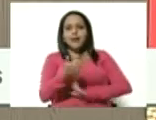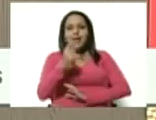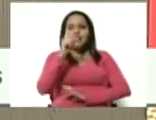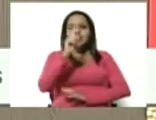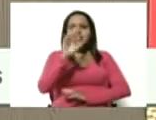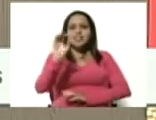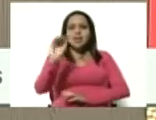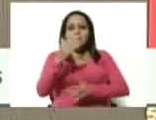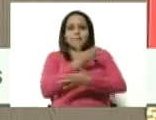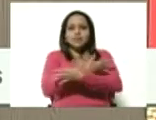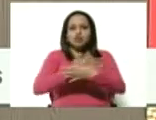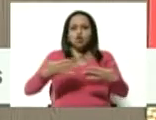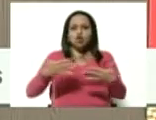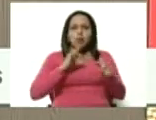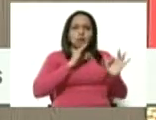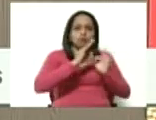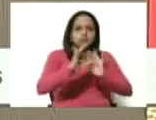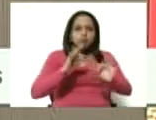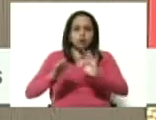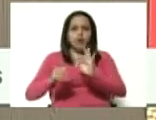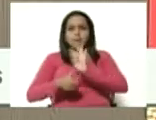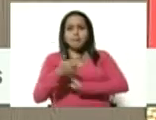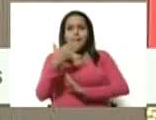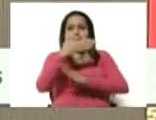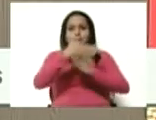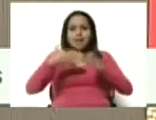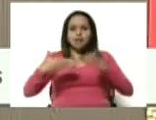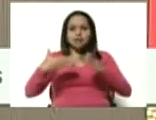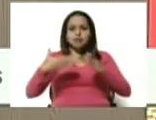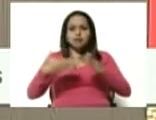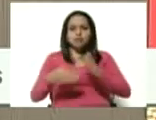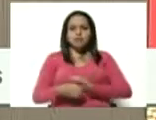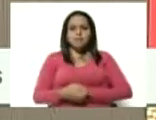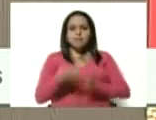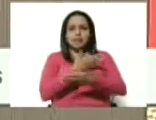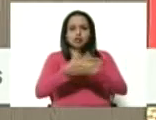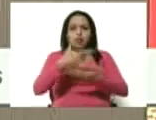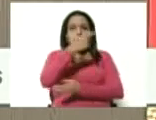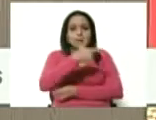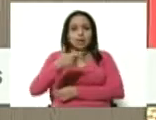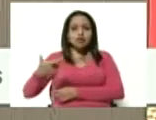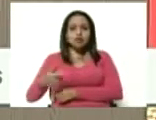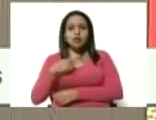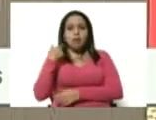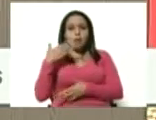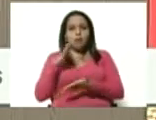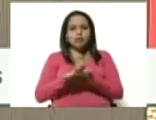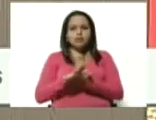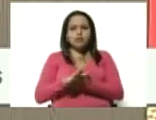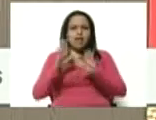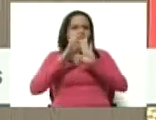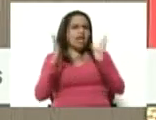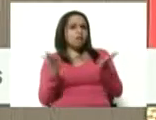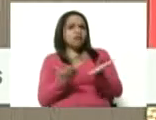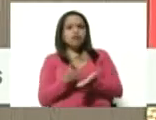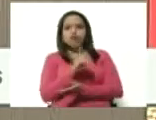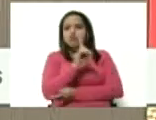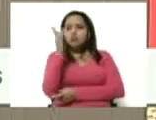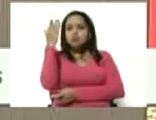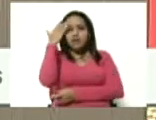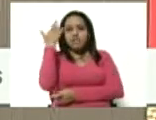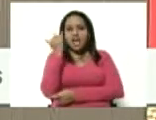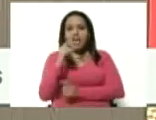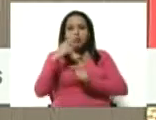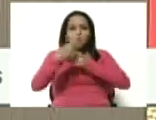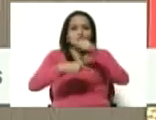millones de casos activos y más de 500,000 de personas fallecidas? El mundo no se imaginaba lo que iba a